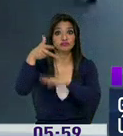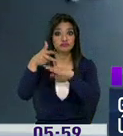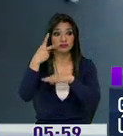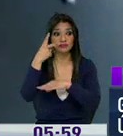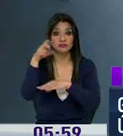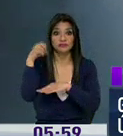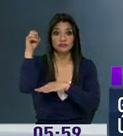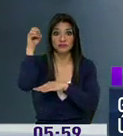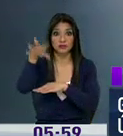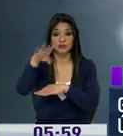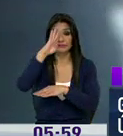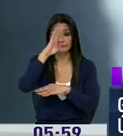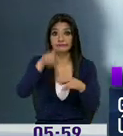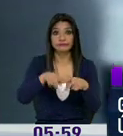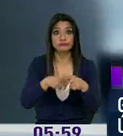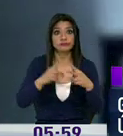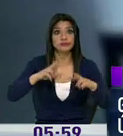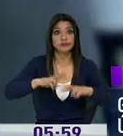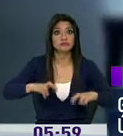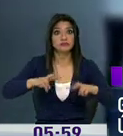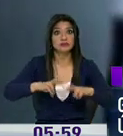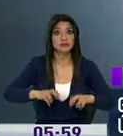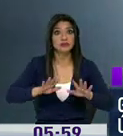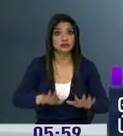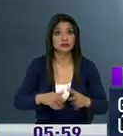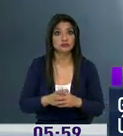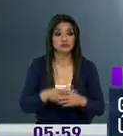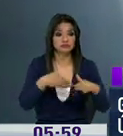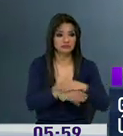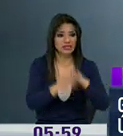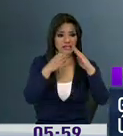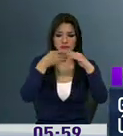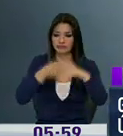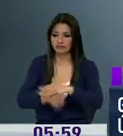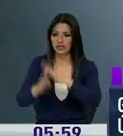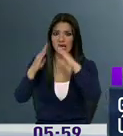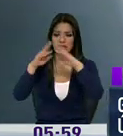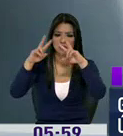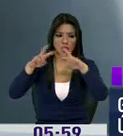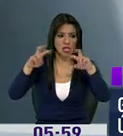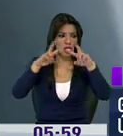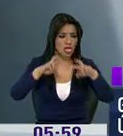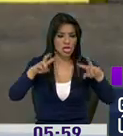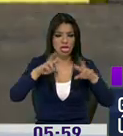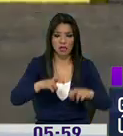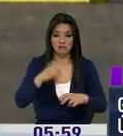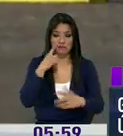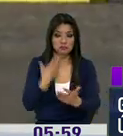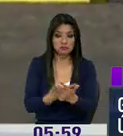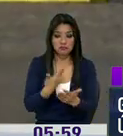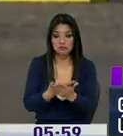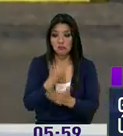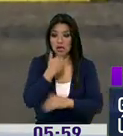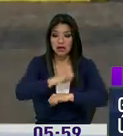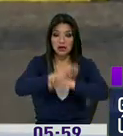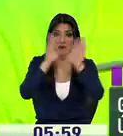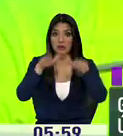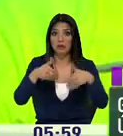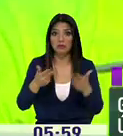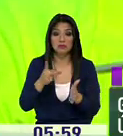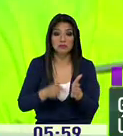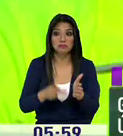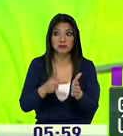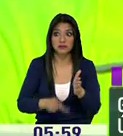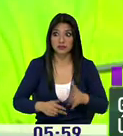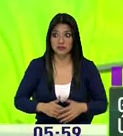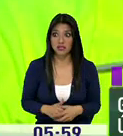Nacional inició las indagaciones allanando varias viviendas, encontrando algunos indicios que podrían esclarecer este asesinato. Armas,